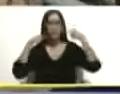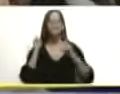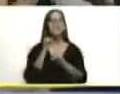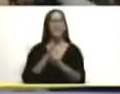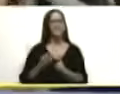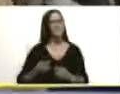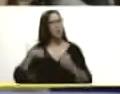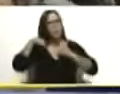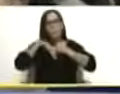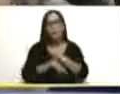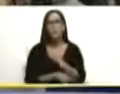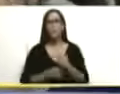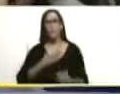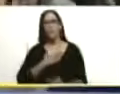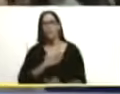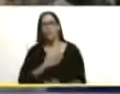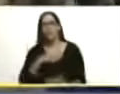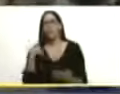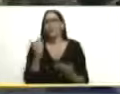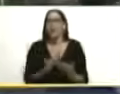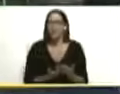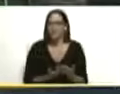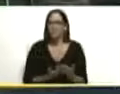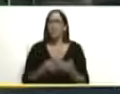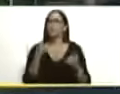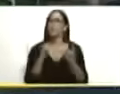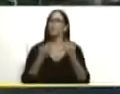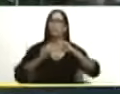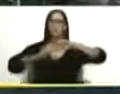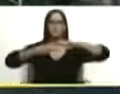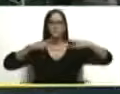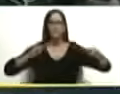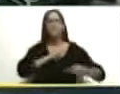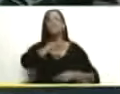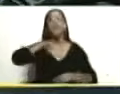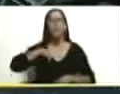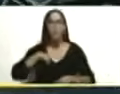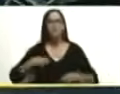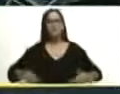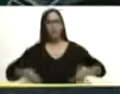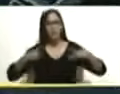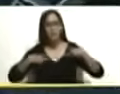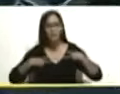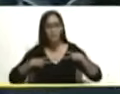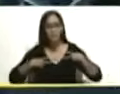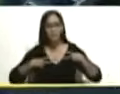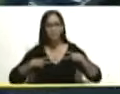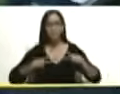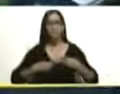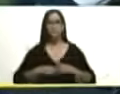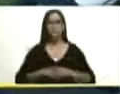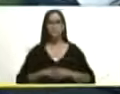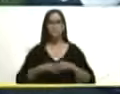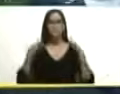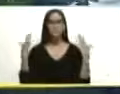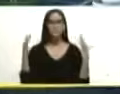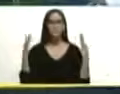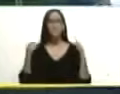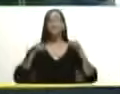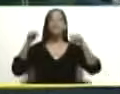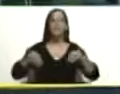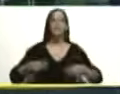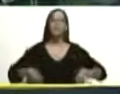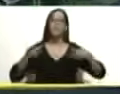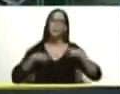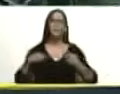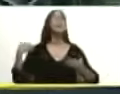la médula hasta el último átomo de nuestro existir, de nuestra vida, de esta vida